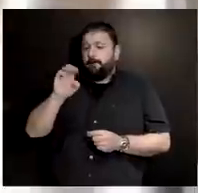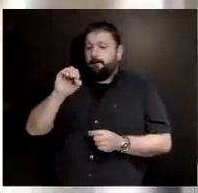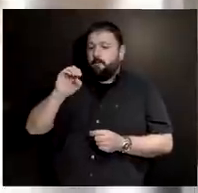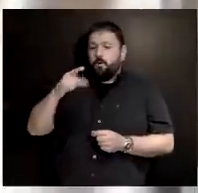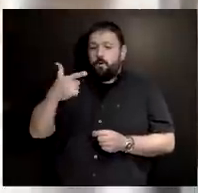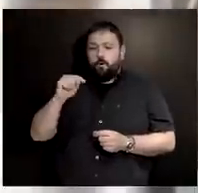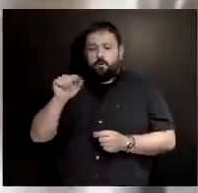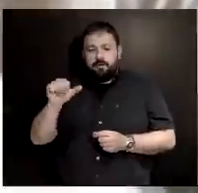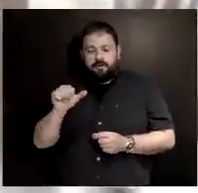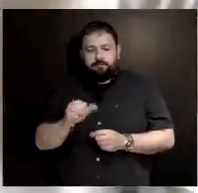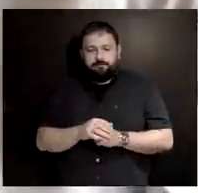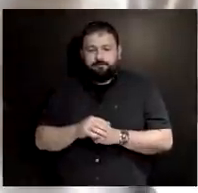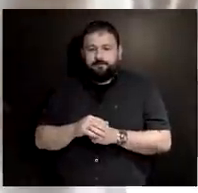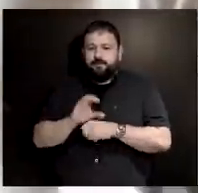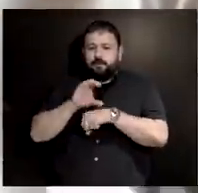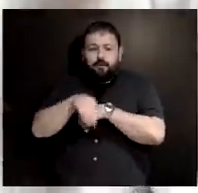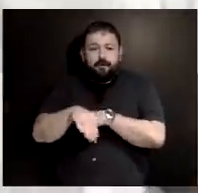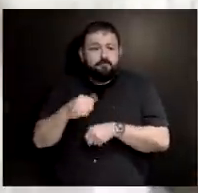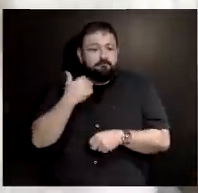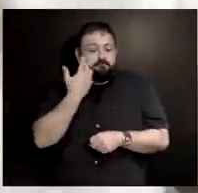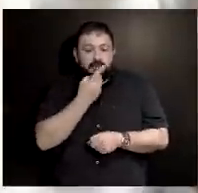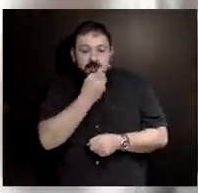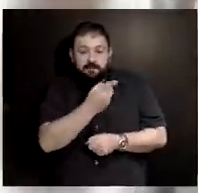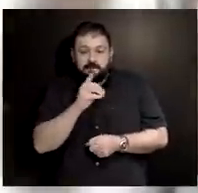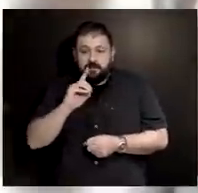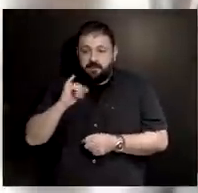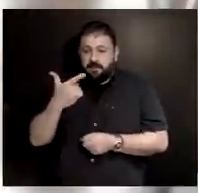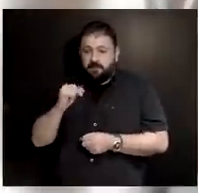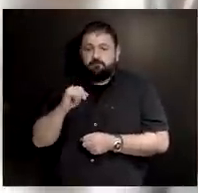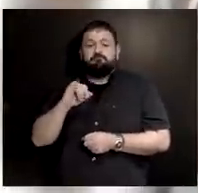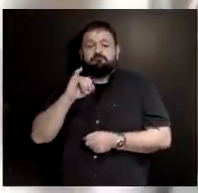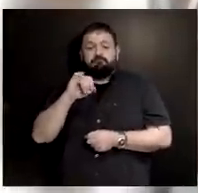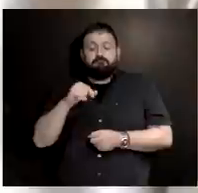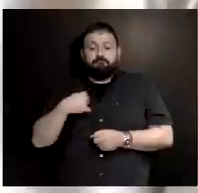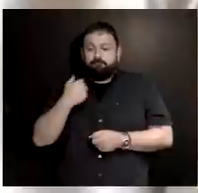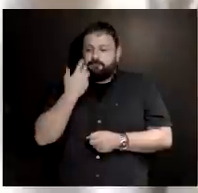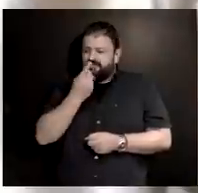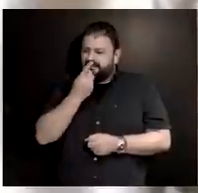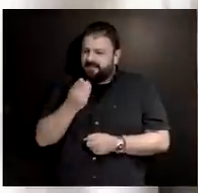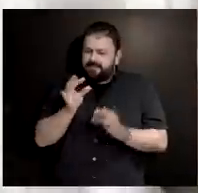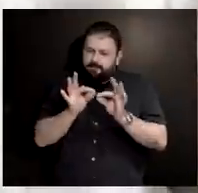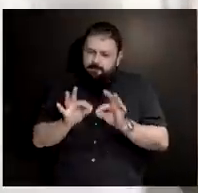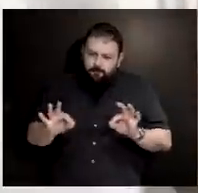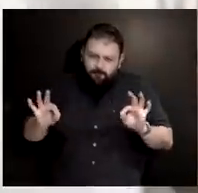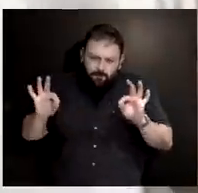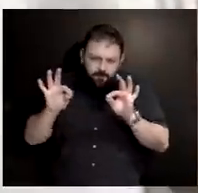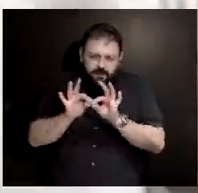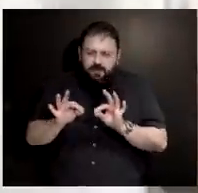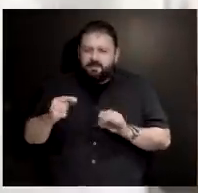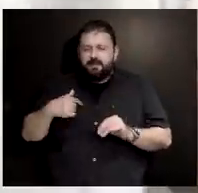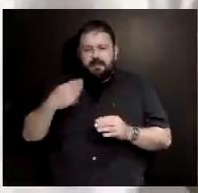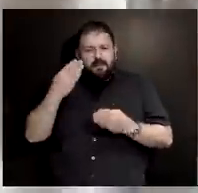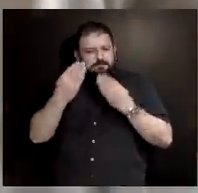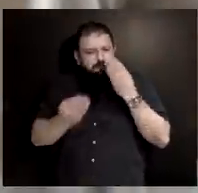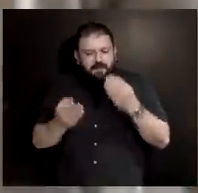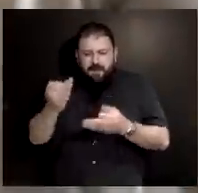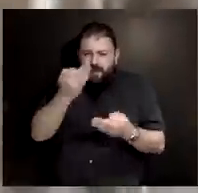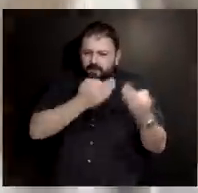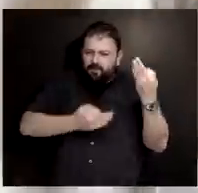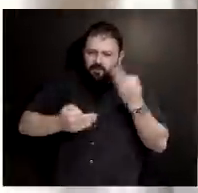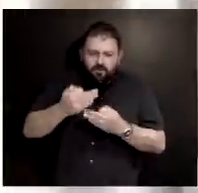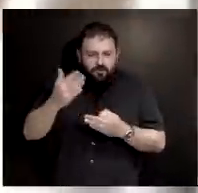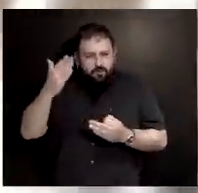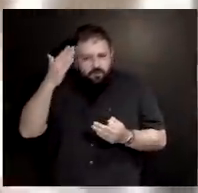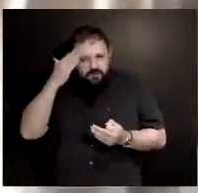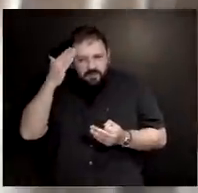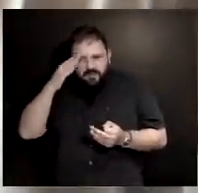Sí. ¿Tú quieres decir algo de eso? Es importante ya a los gerentes, les pido a todos los líderes de CEDIS,